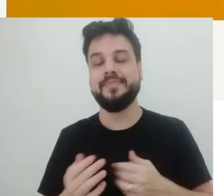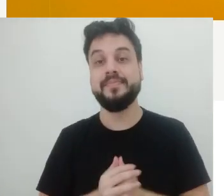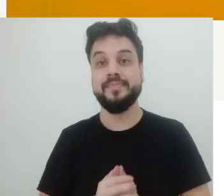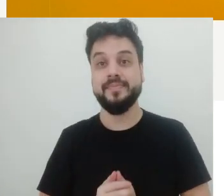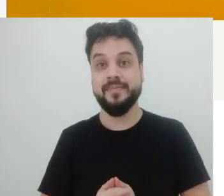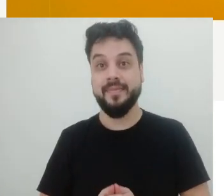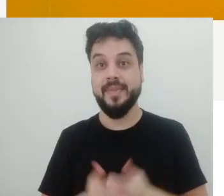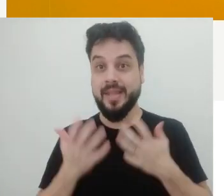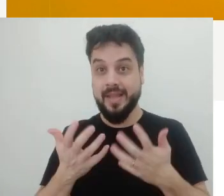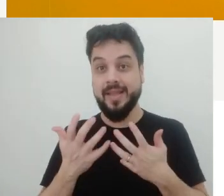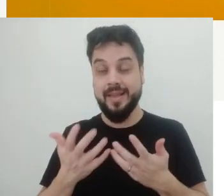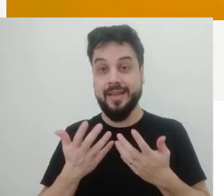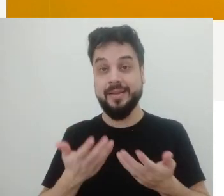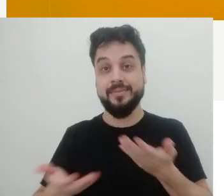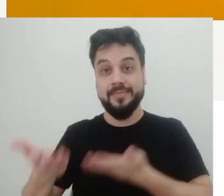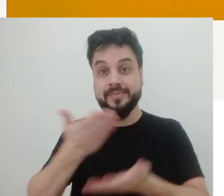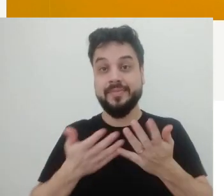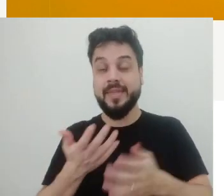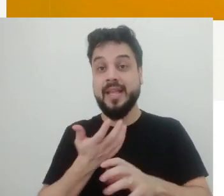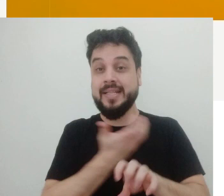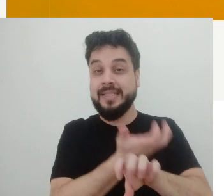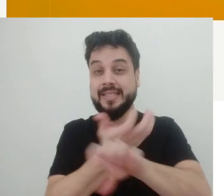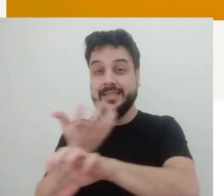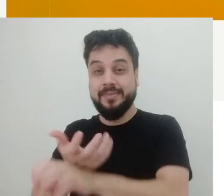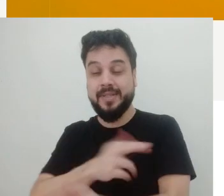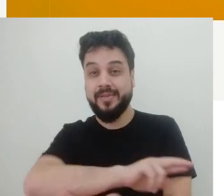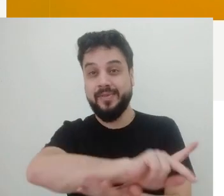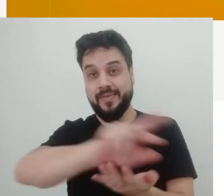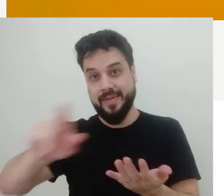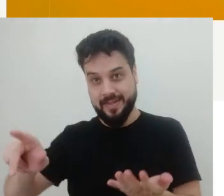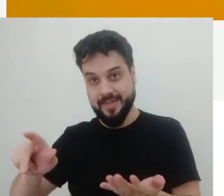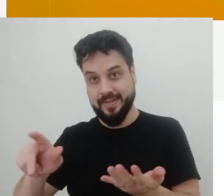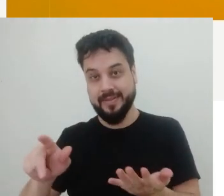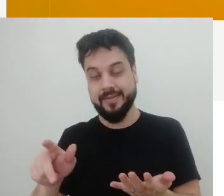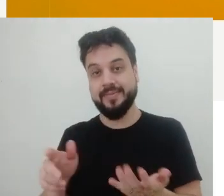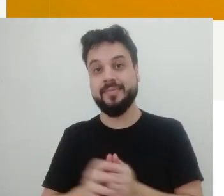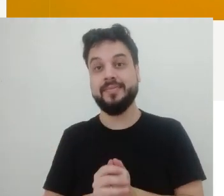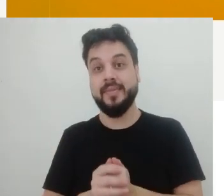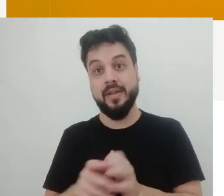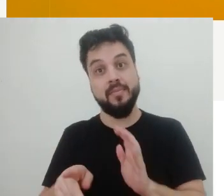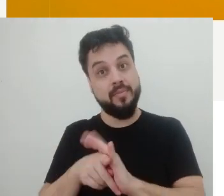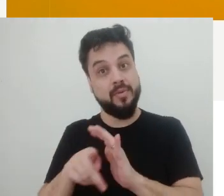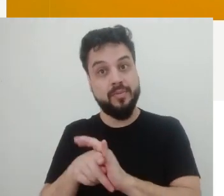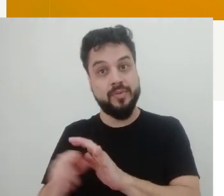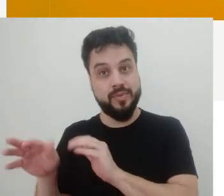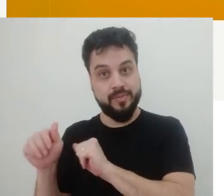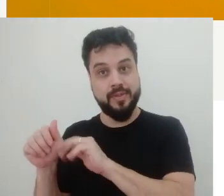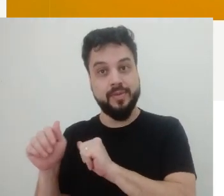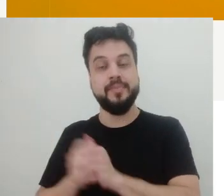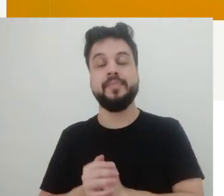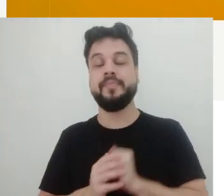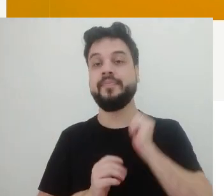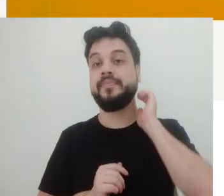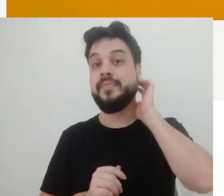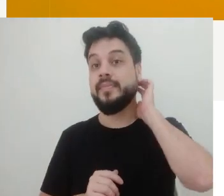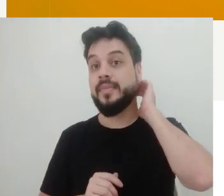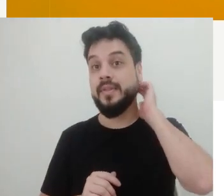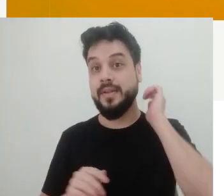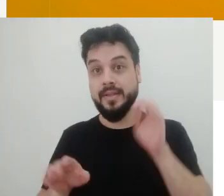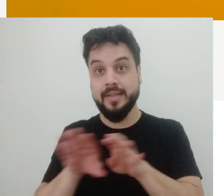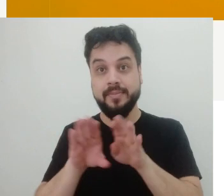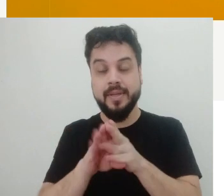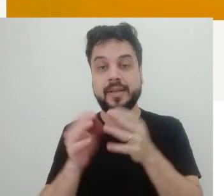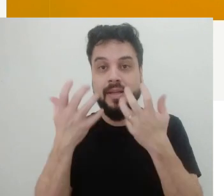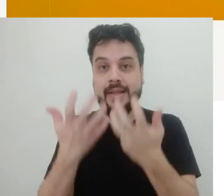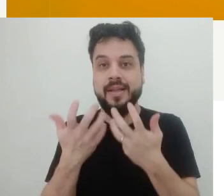minha experiência pessoal, não desde a propuestas teóricas que me parecen totalmente